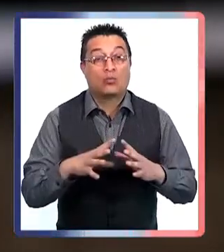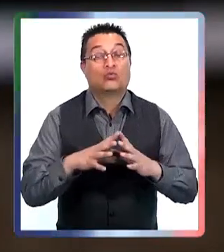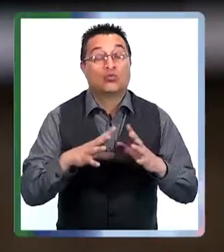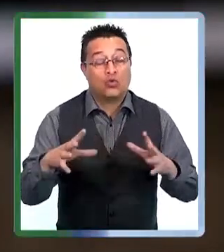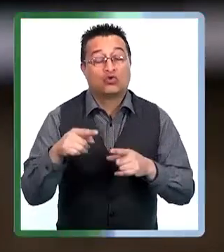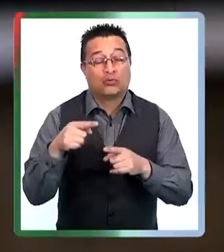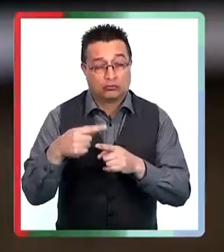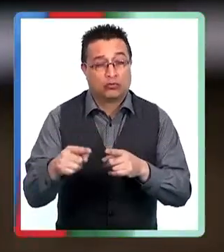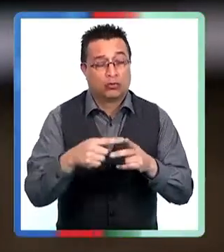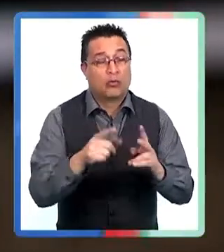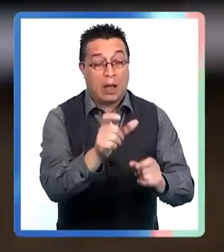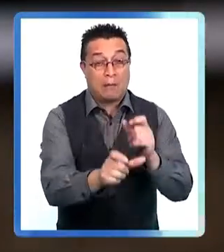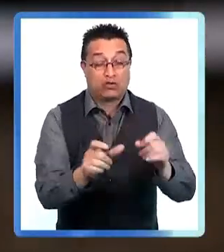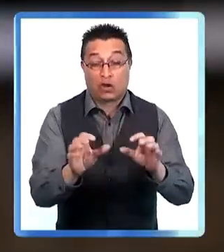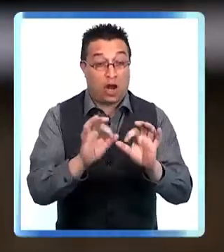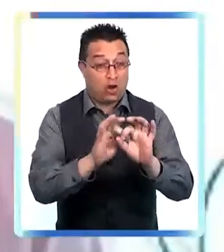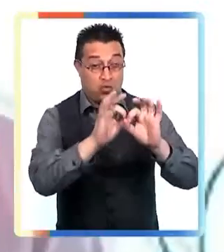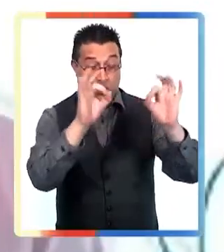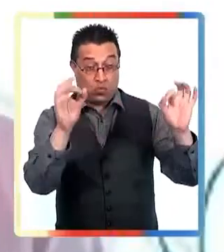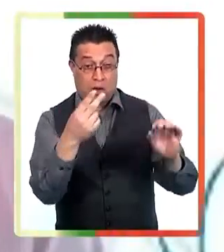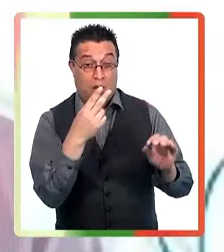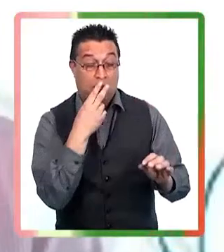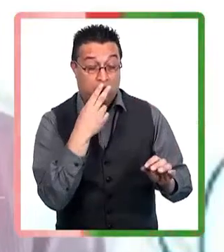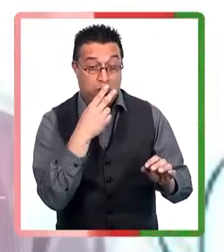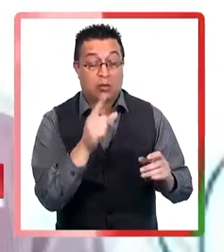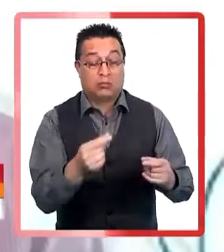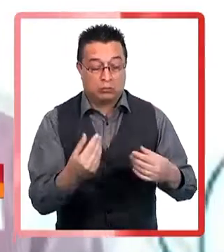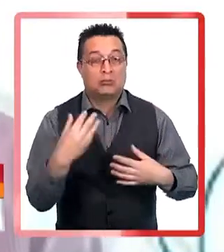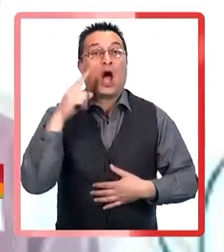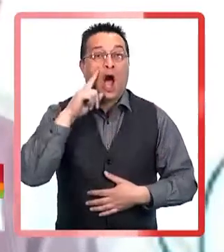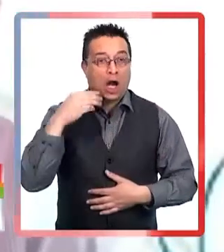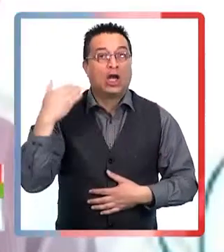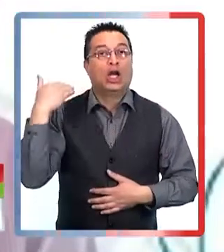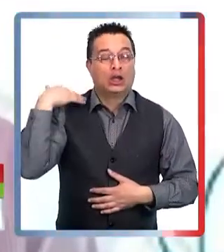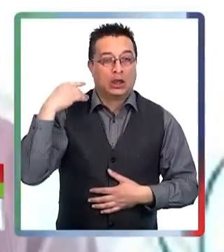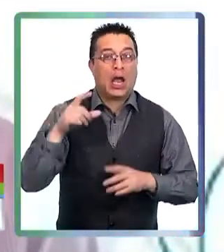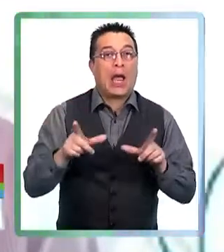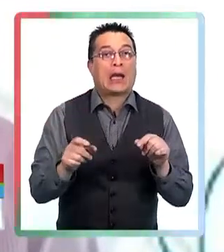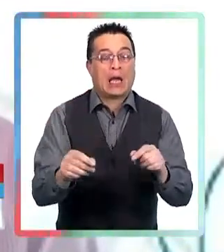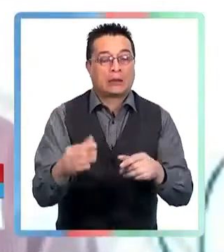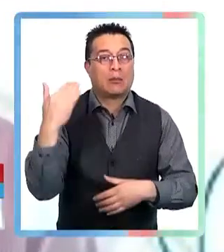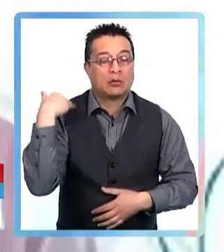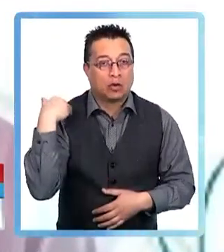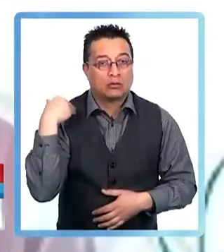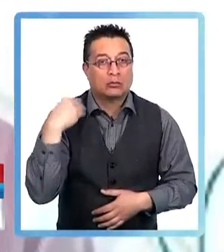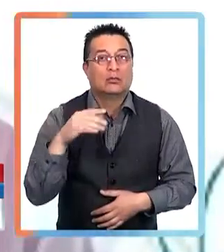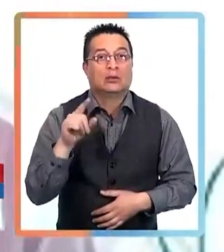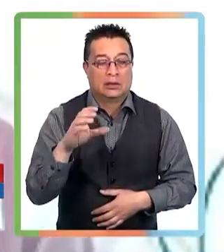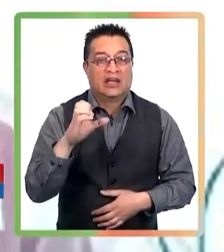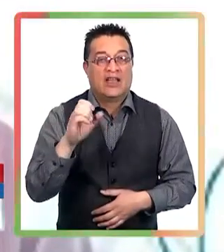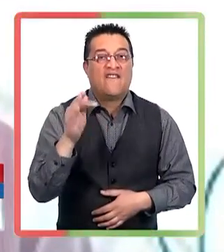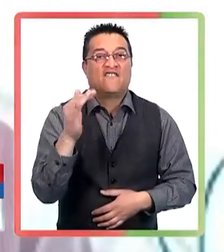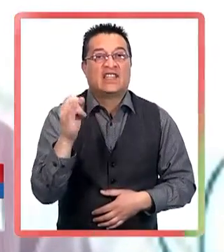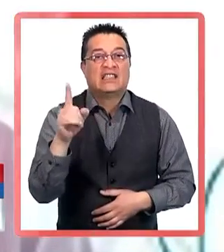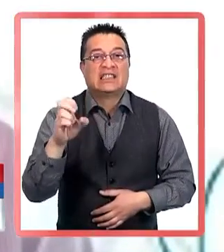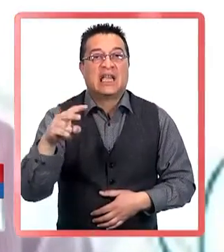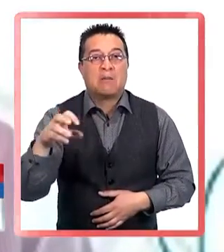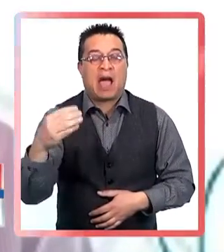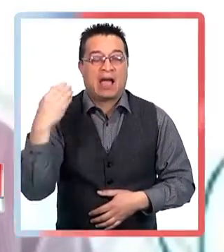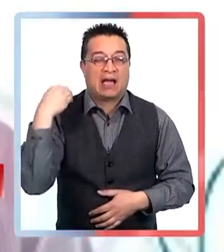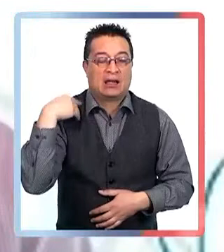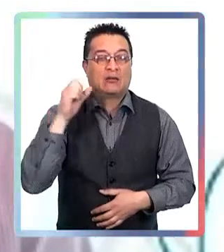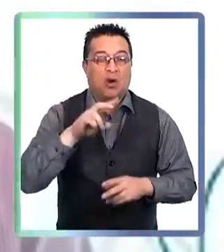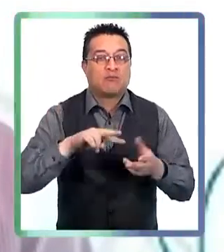Conozco muchísimos casos de personas que nunca fumaron y que hicieron cáncer de pulmón, que hicieron enfisema, que